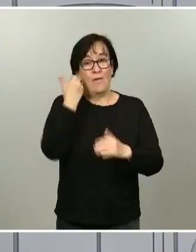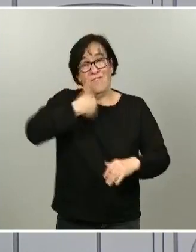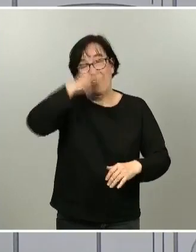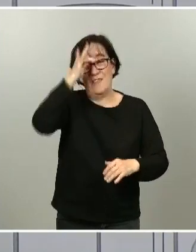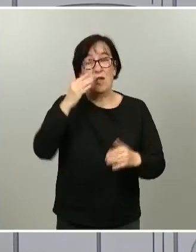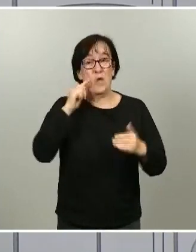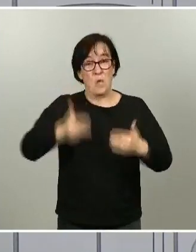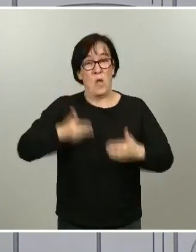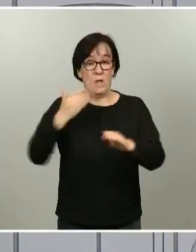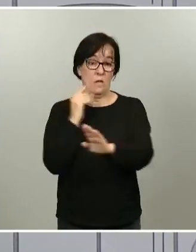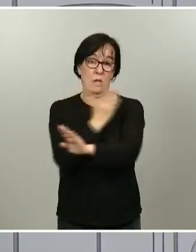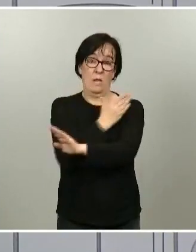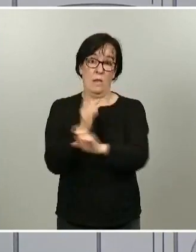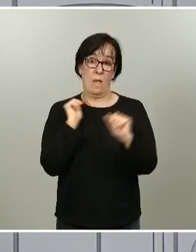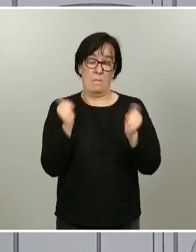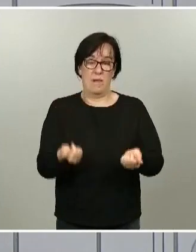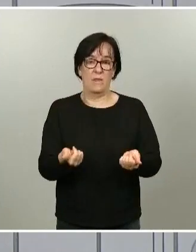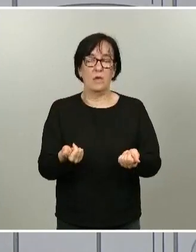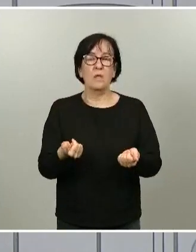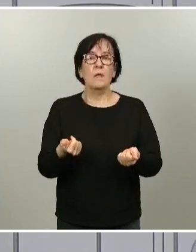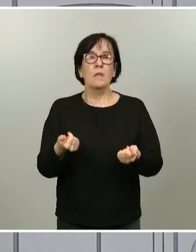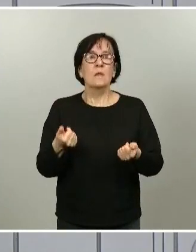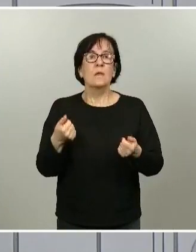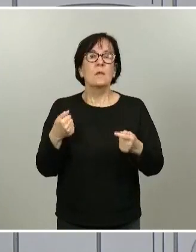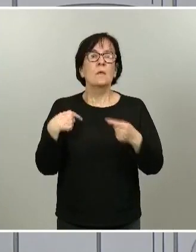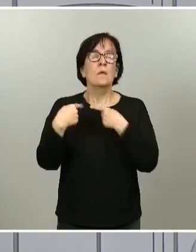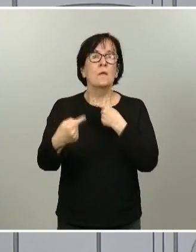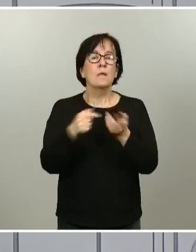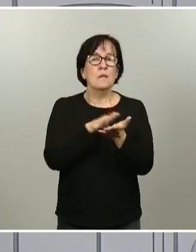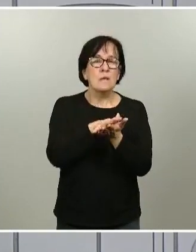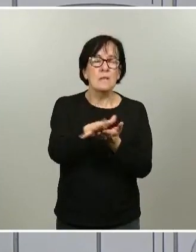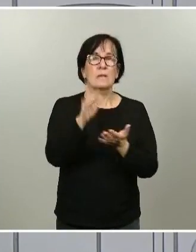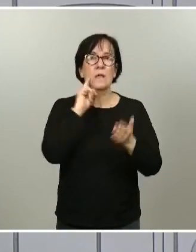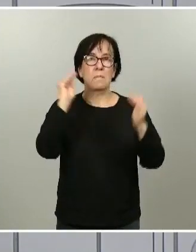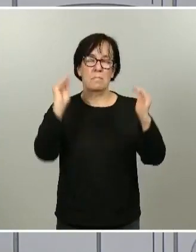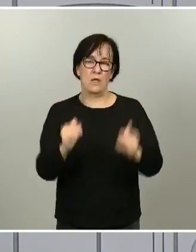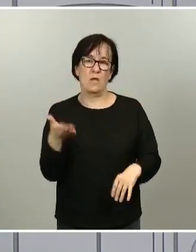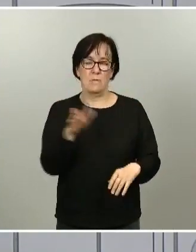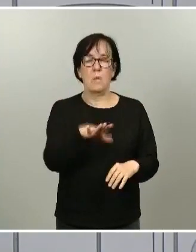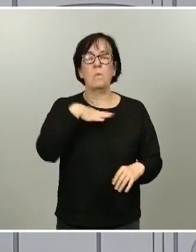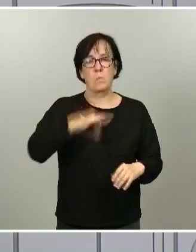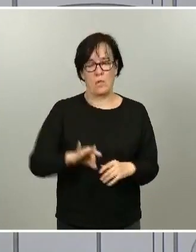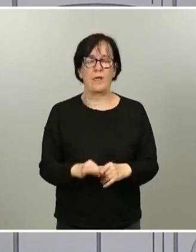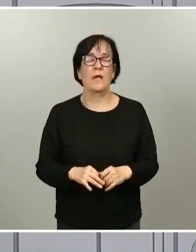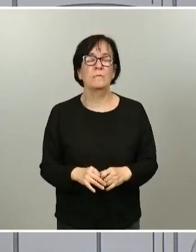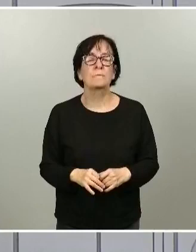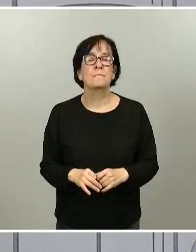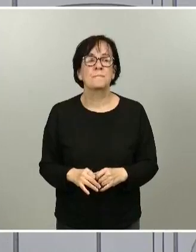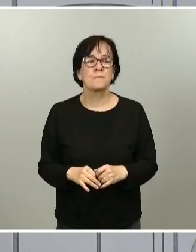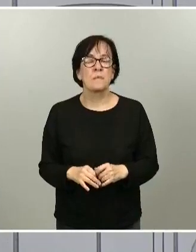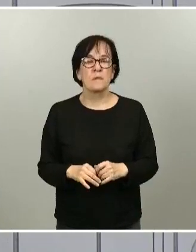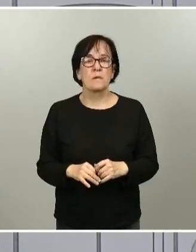empezó, aunque, como digo, ese efecto es menor para la serie de fallecidos, pero podría haberlo. En cuanto